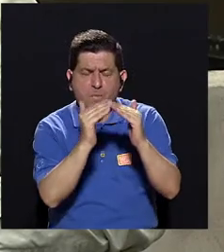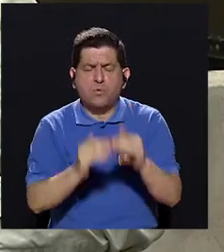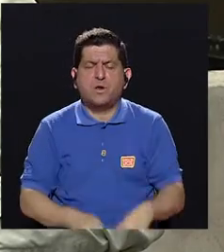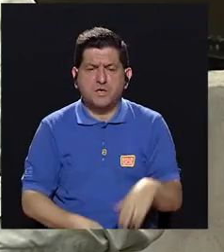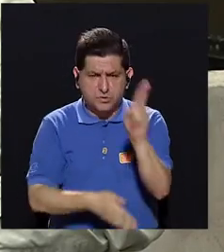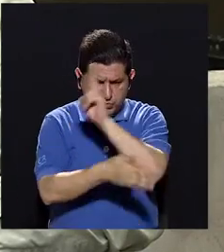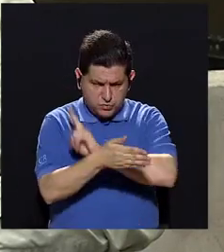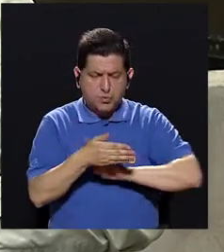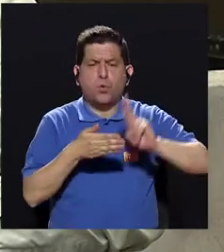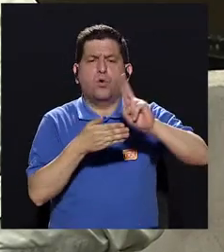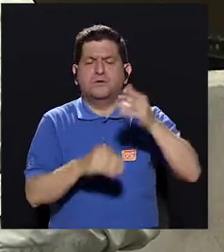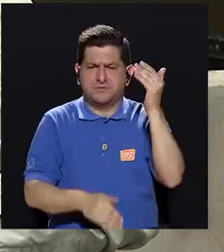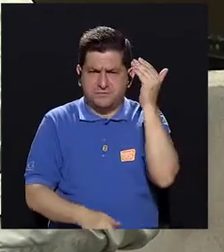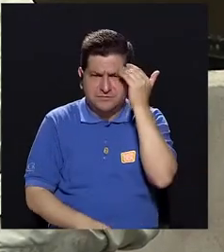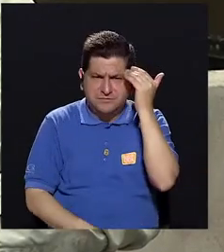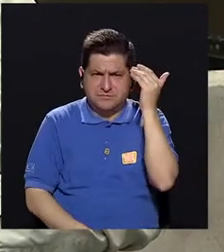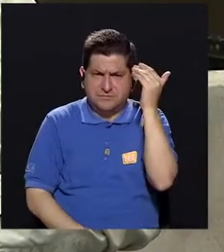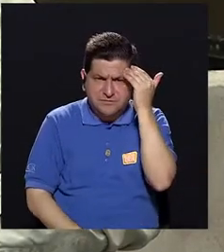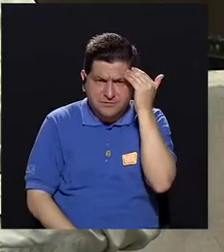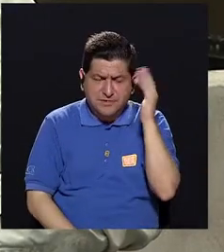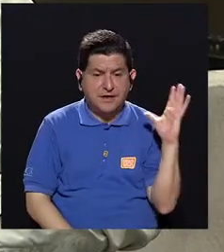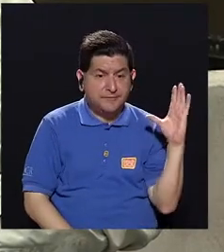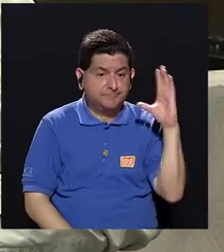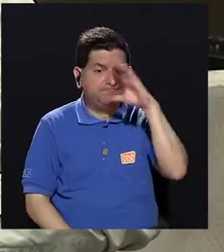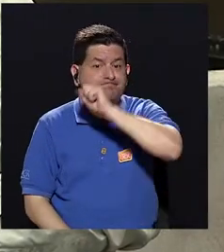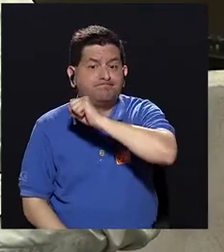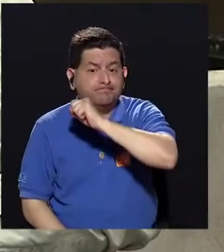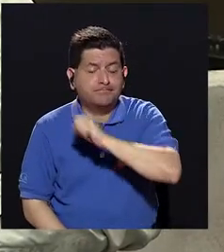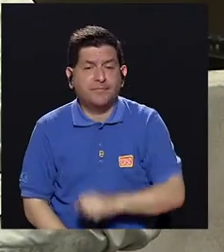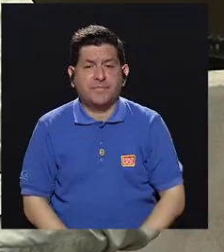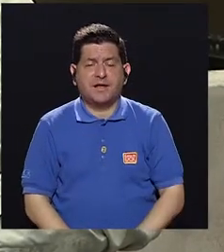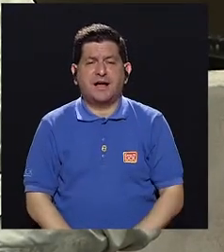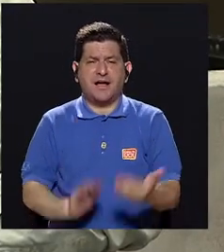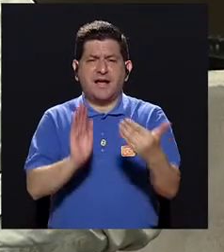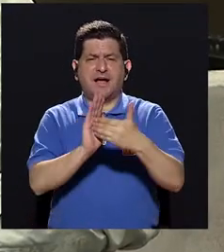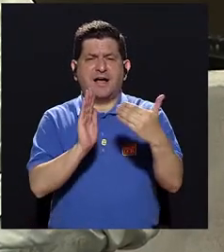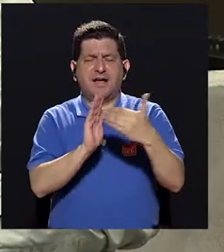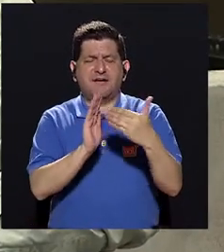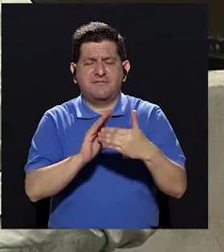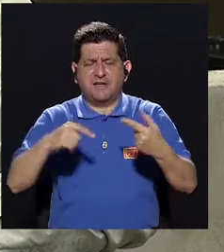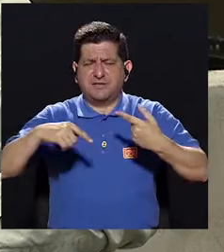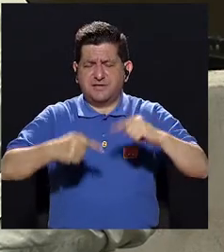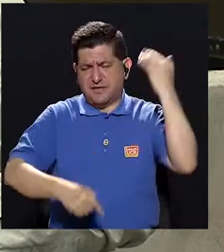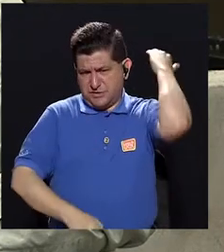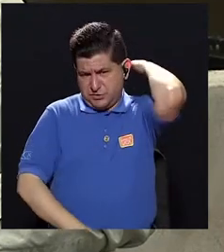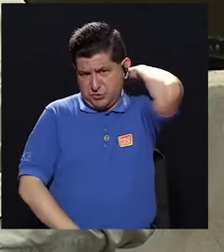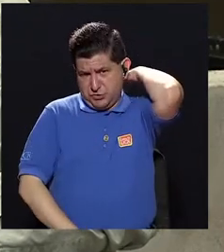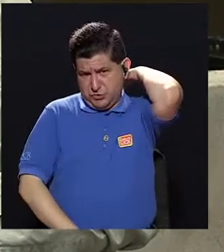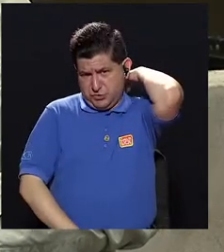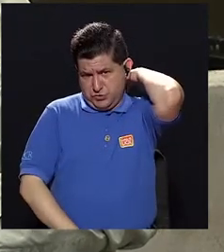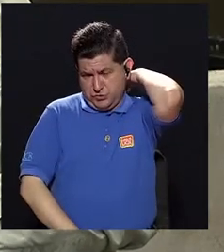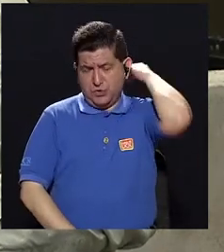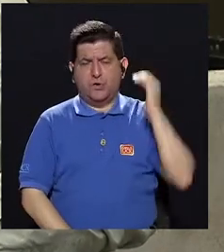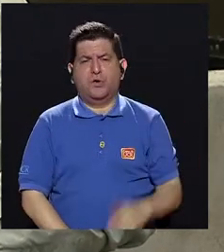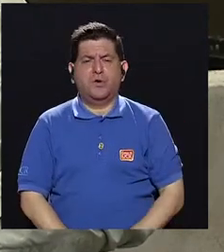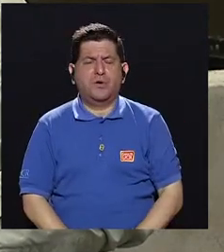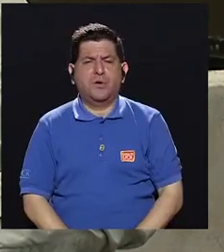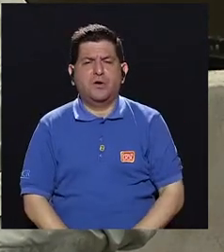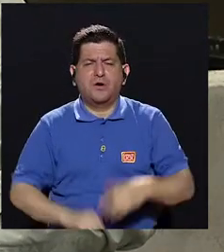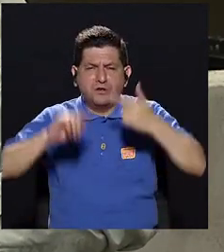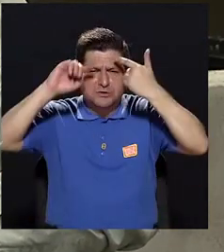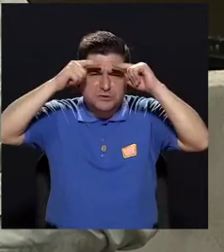de la comunidad universitaria, nos hemos dado cuenta de que las lumbalgias, las cervicalgias,